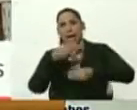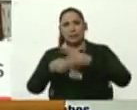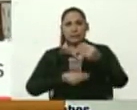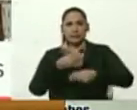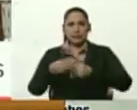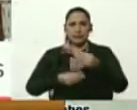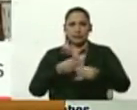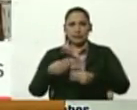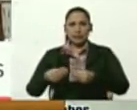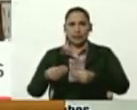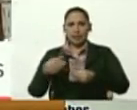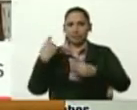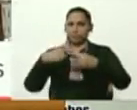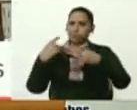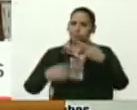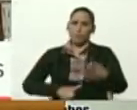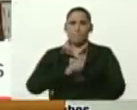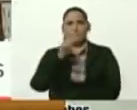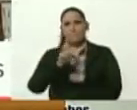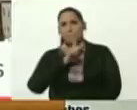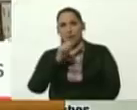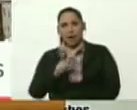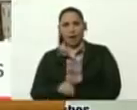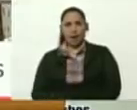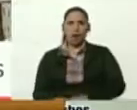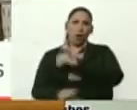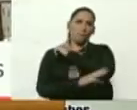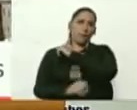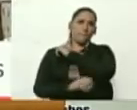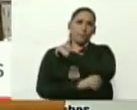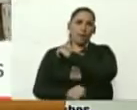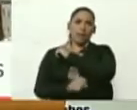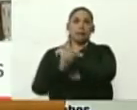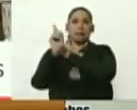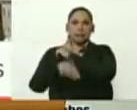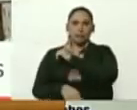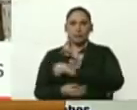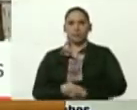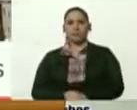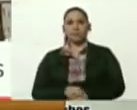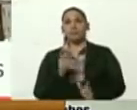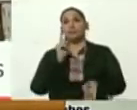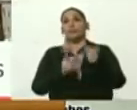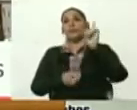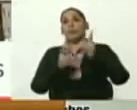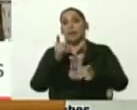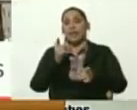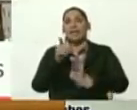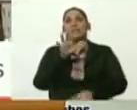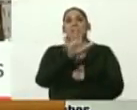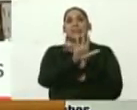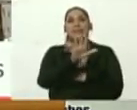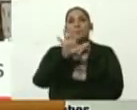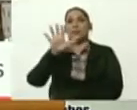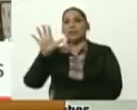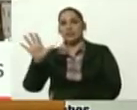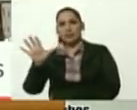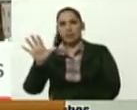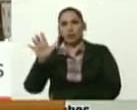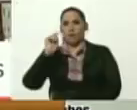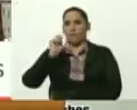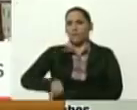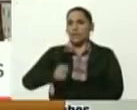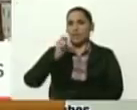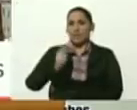delitos graves de corrupción. Aparte de ellos, aproximadamente ya 55